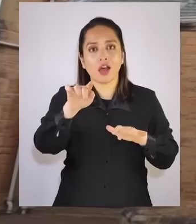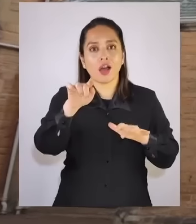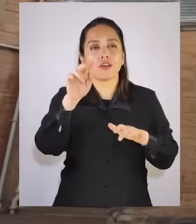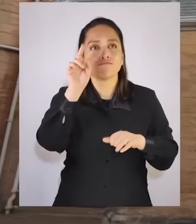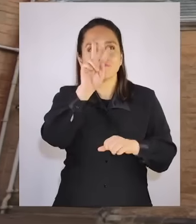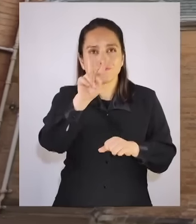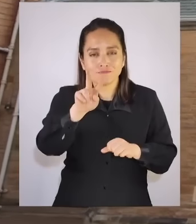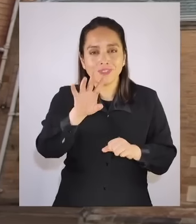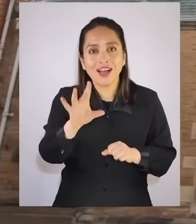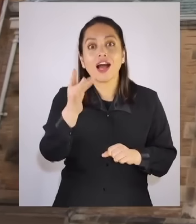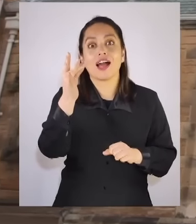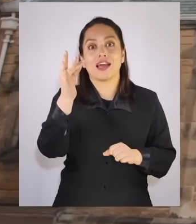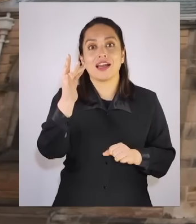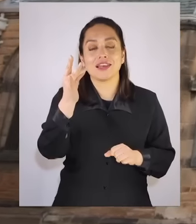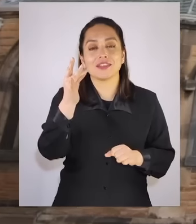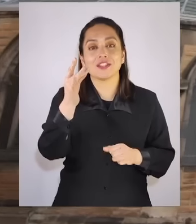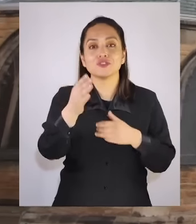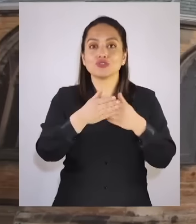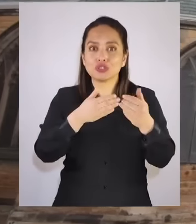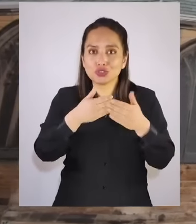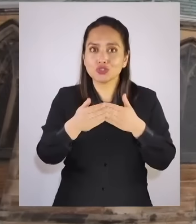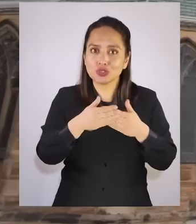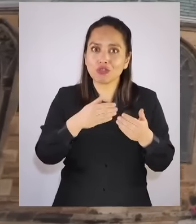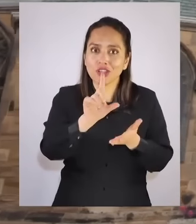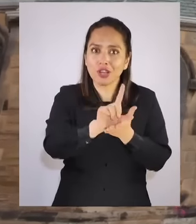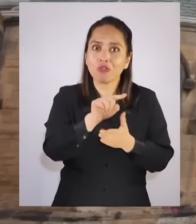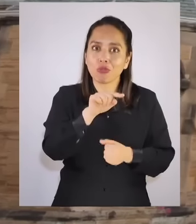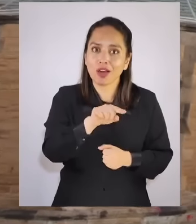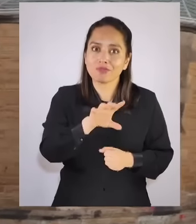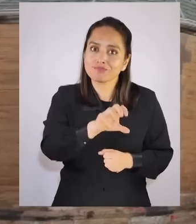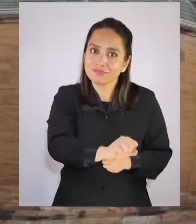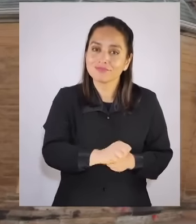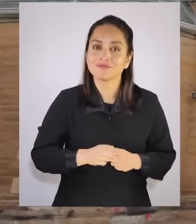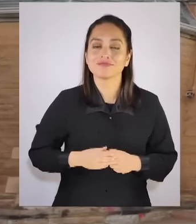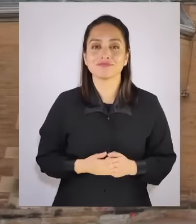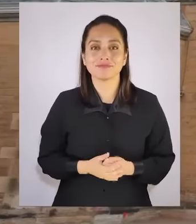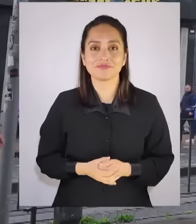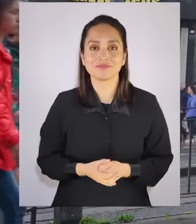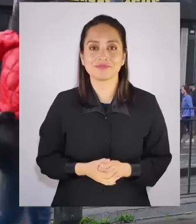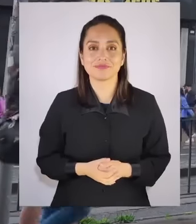podido ubicar este lugar.